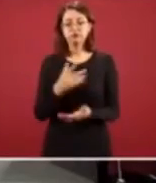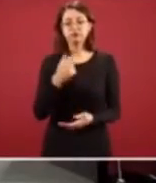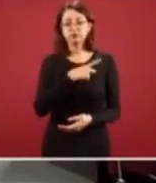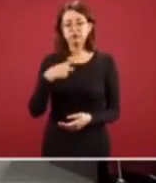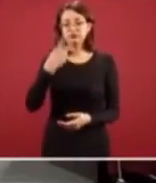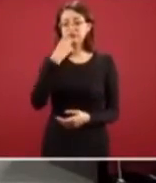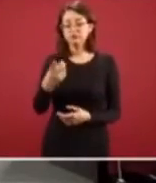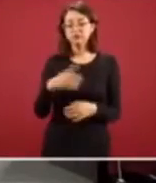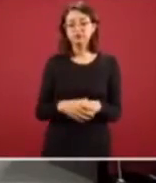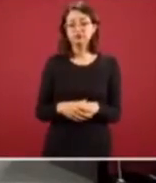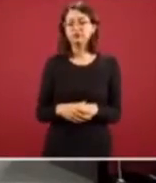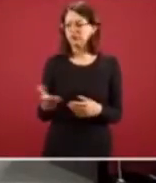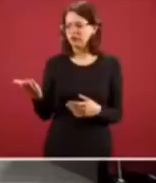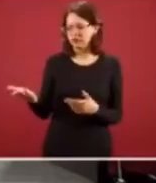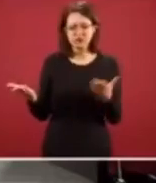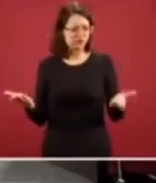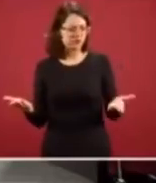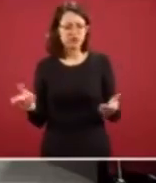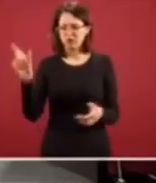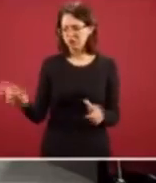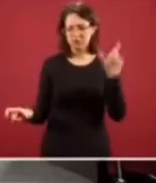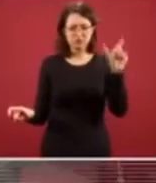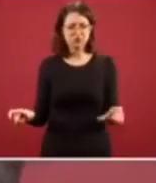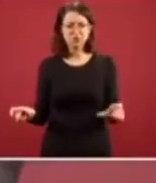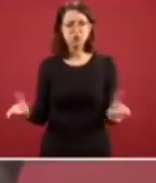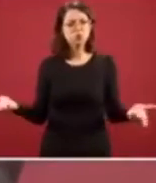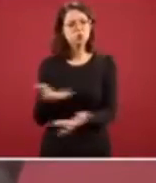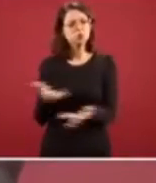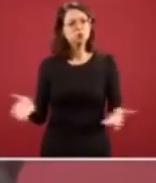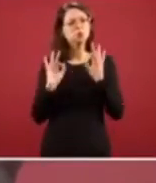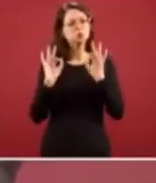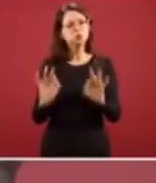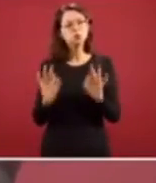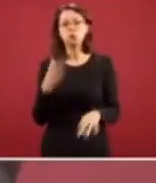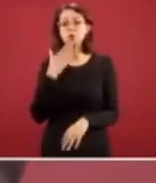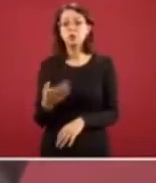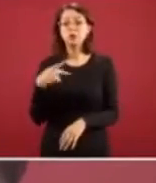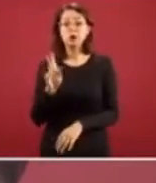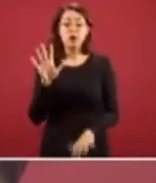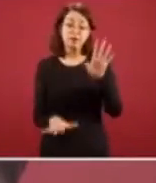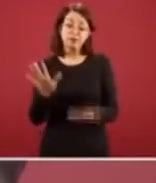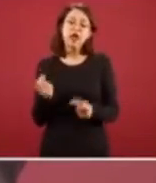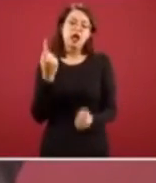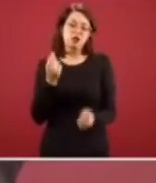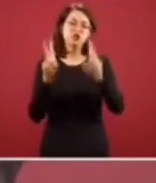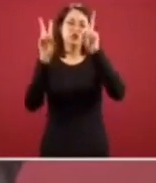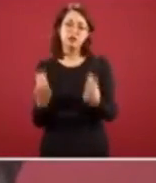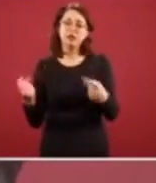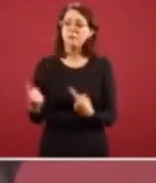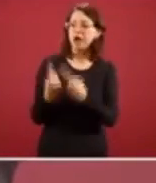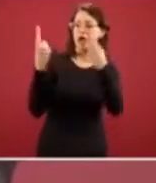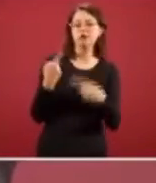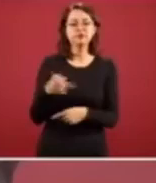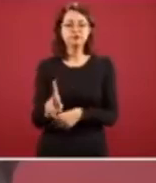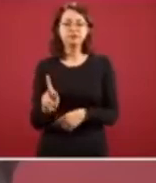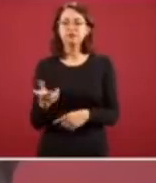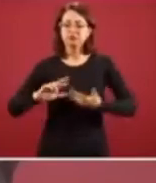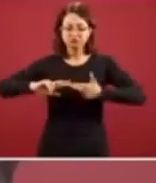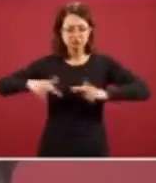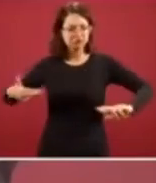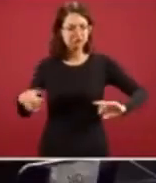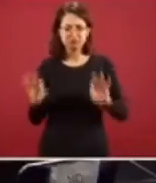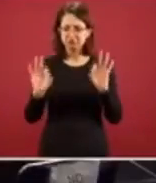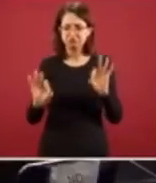bien, hay diferencias a lo mejor en algunos temas, no sé si en este en particular, pero es muy buena